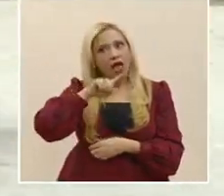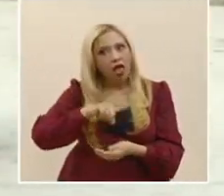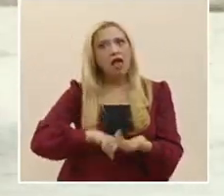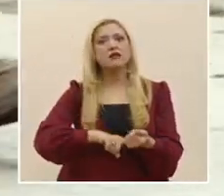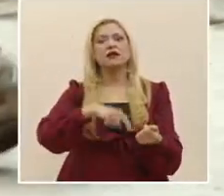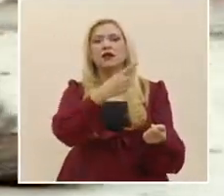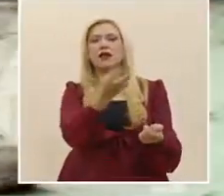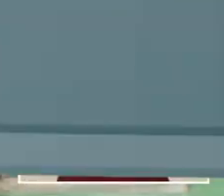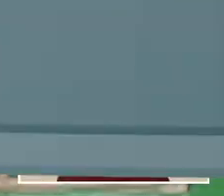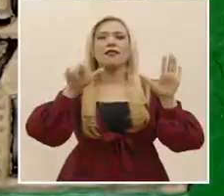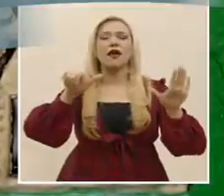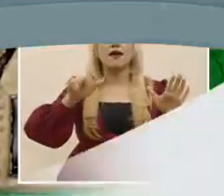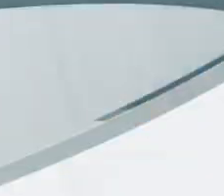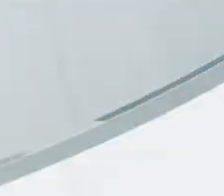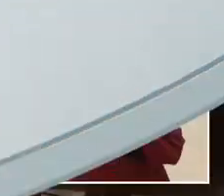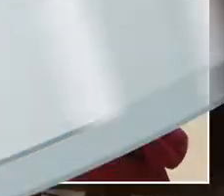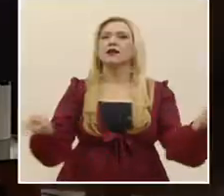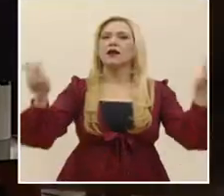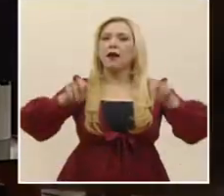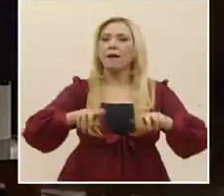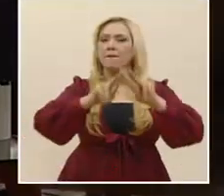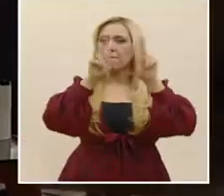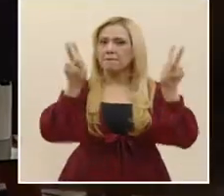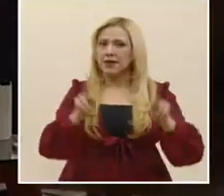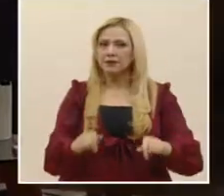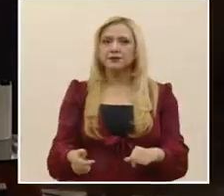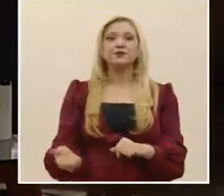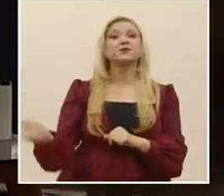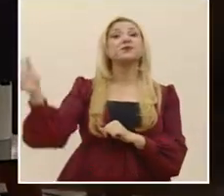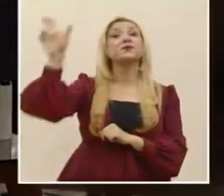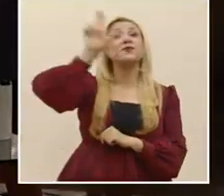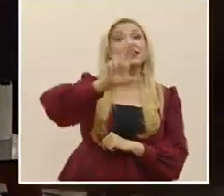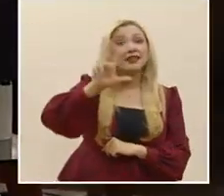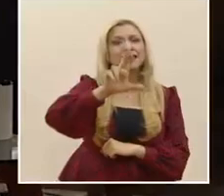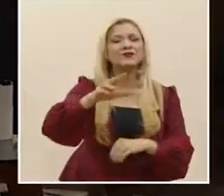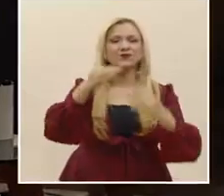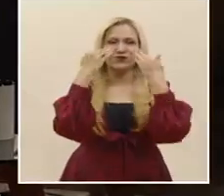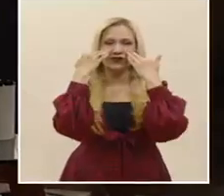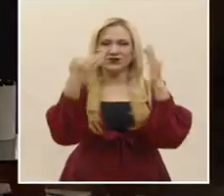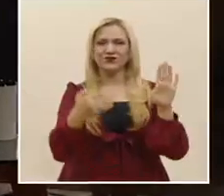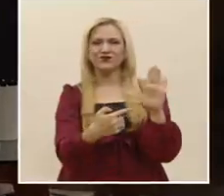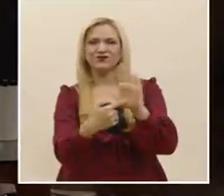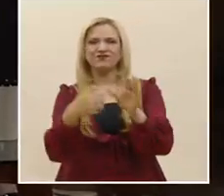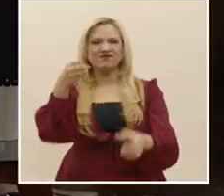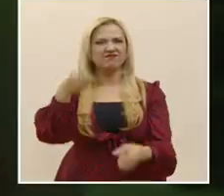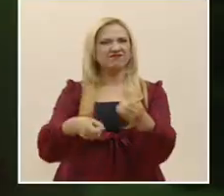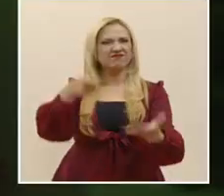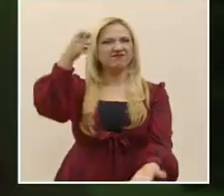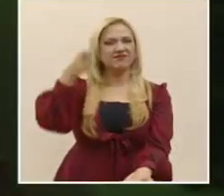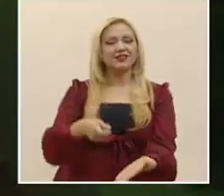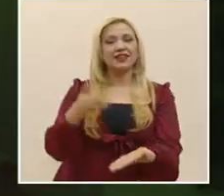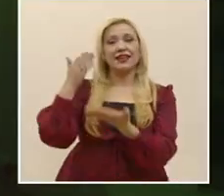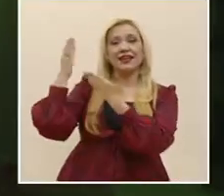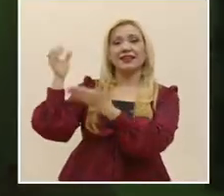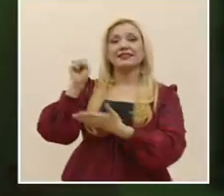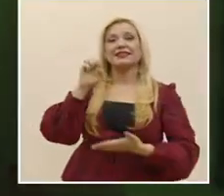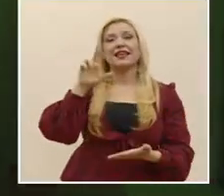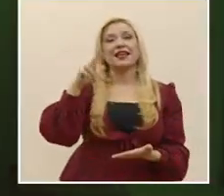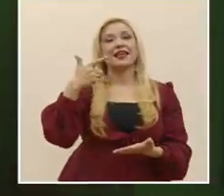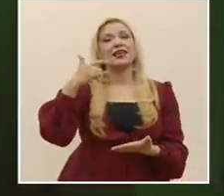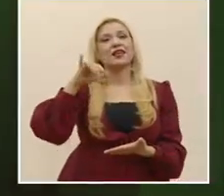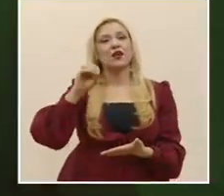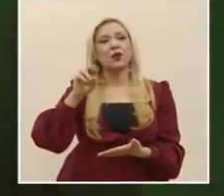paz. También el próximo martes se estrena Justicia Abierta, un programa conducido por Sergio Zeta, en donde